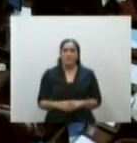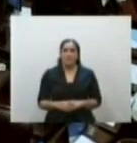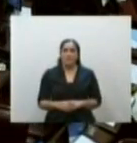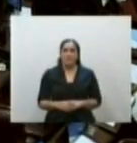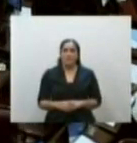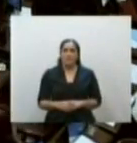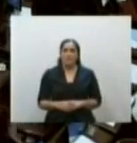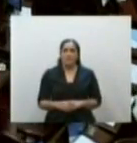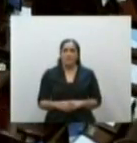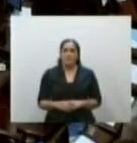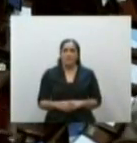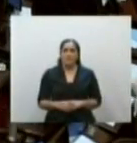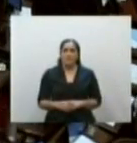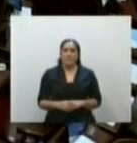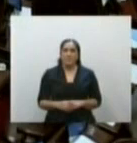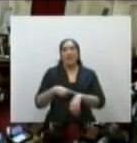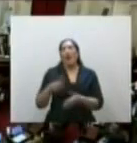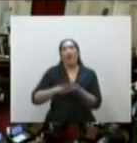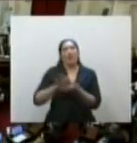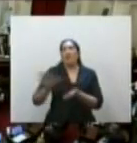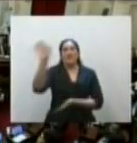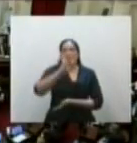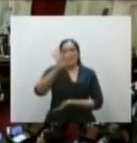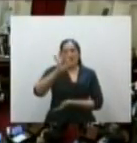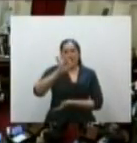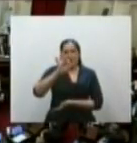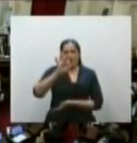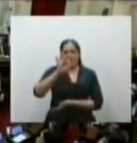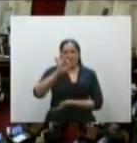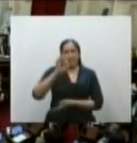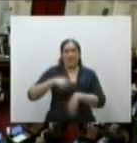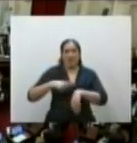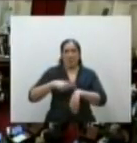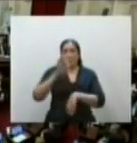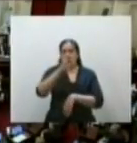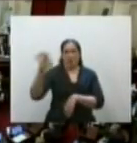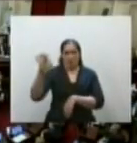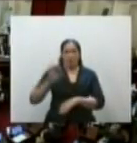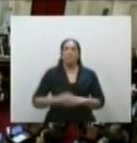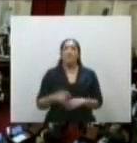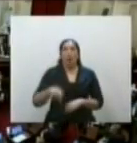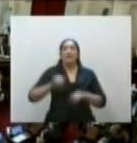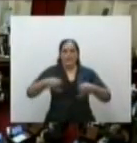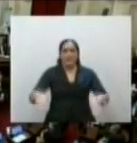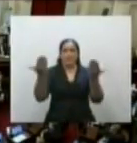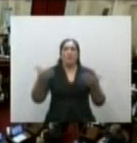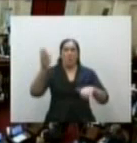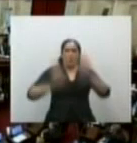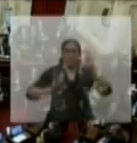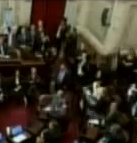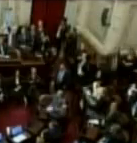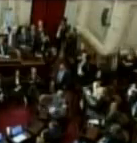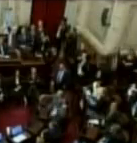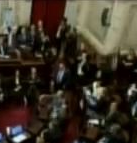Papa dijo, esto es un genocidio de Juan de Blanco. Entonces, la iglesia tomó una participación extraordinaria. Nosotros, que hemos hablado con muchos senadores, nos decían que llegaban a